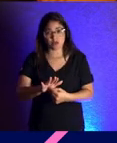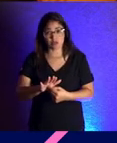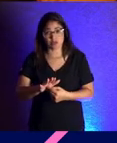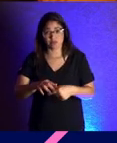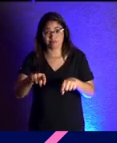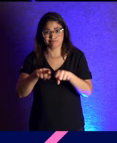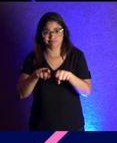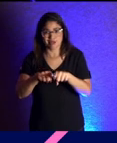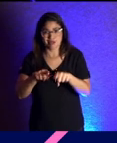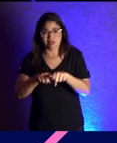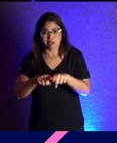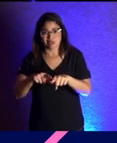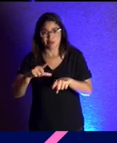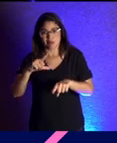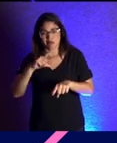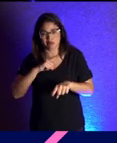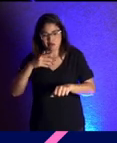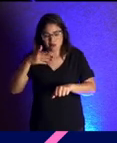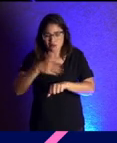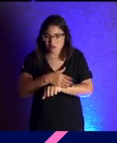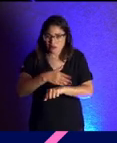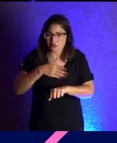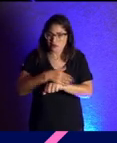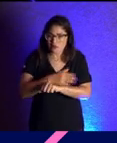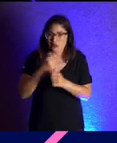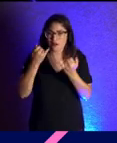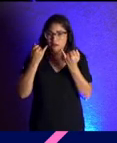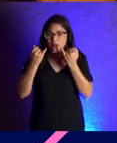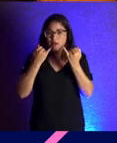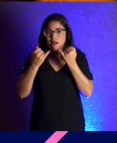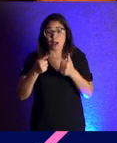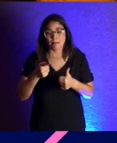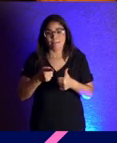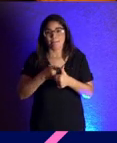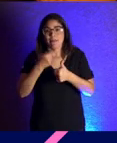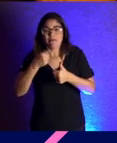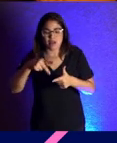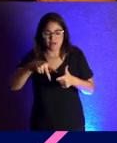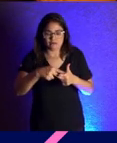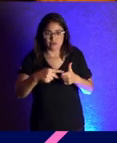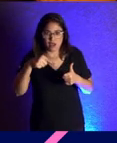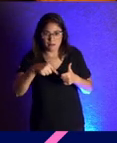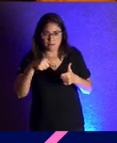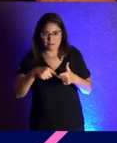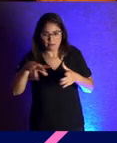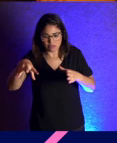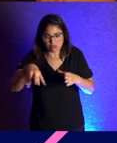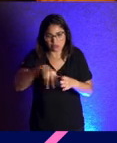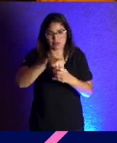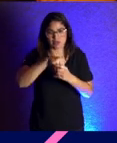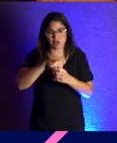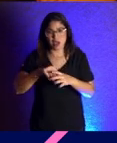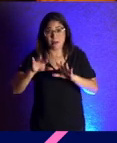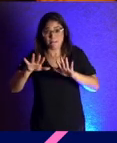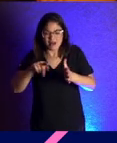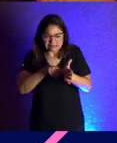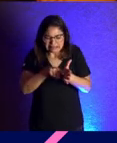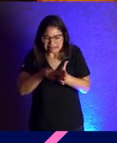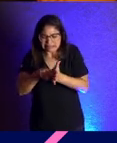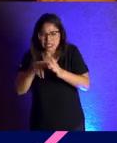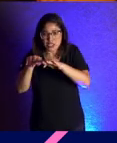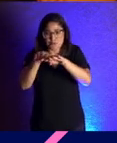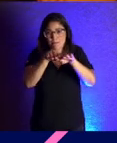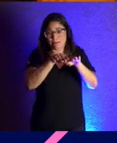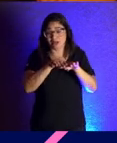hacer las herramientas, ¿no? Pero de hecho, justo son, por ejemplo, el análisis de patrones puntuales, la primera etapa de analizar